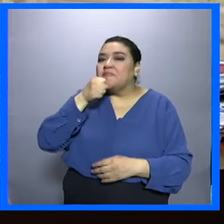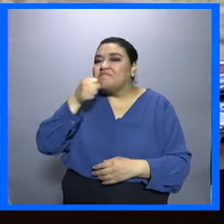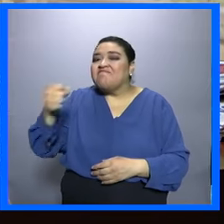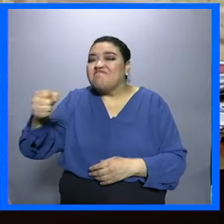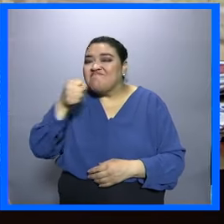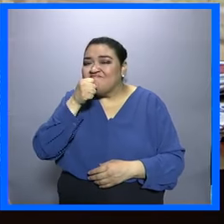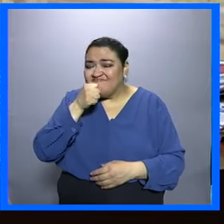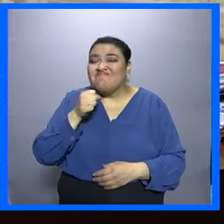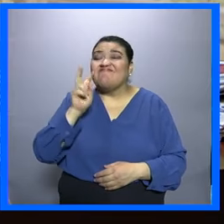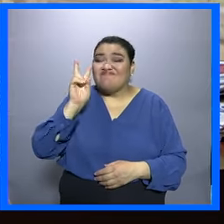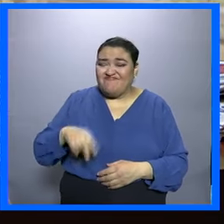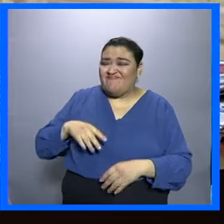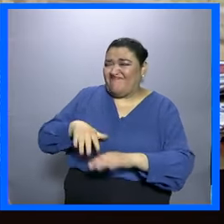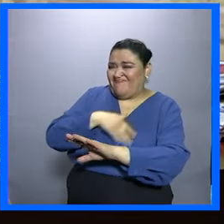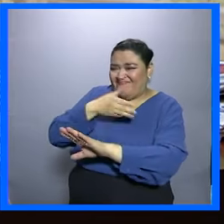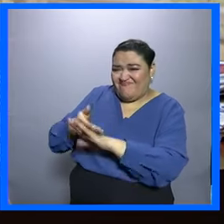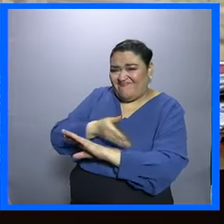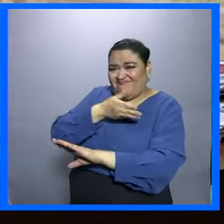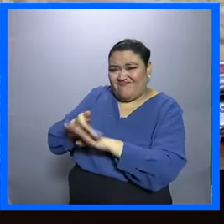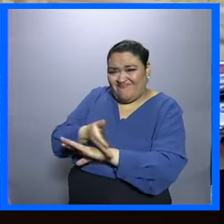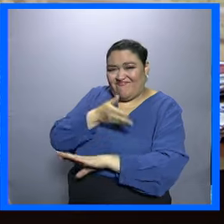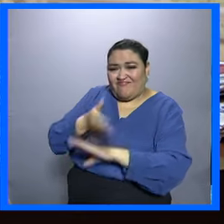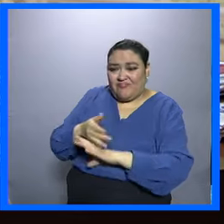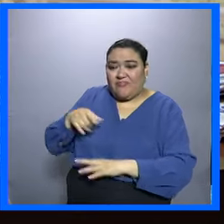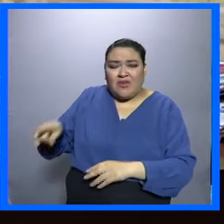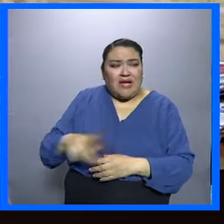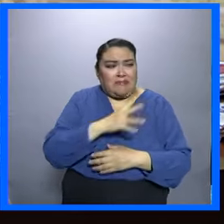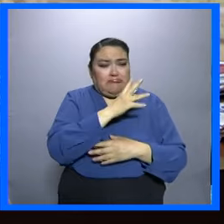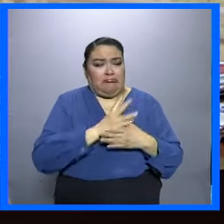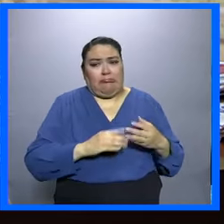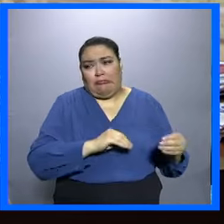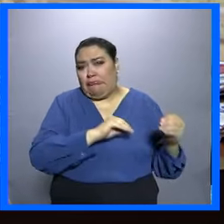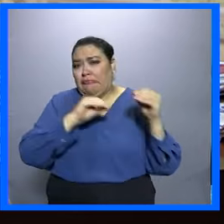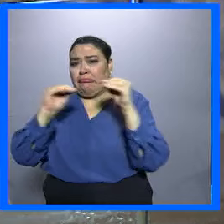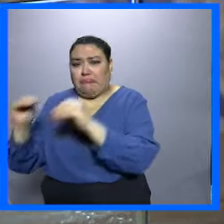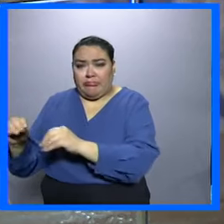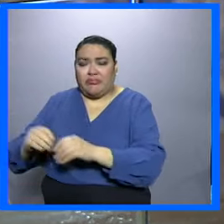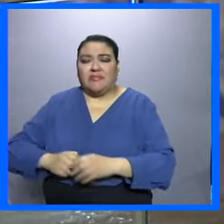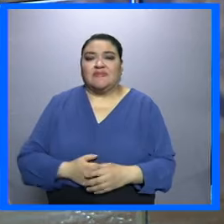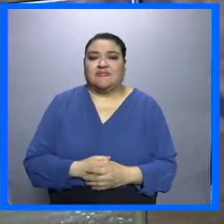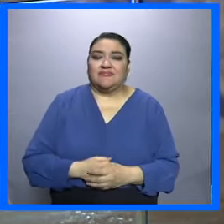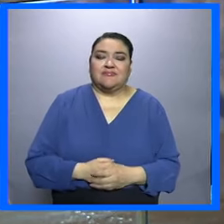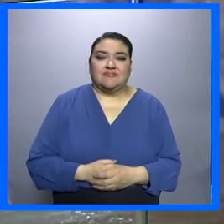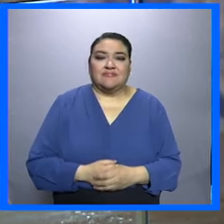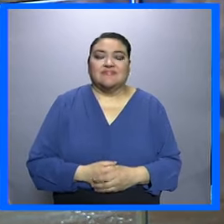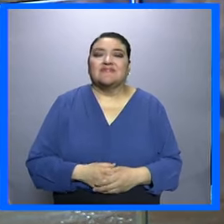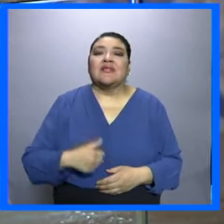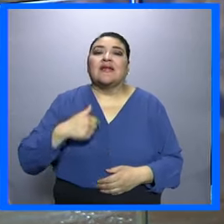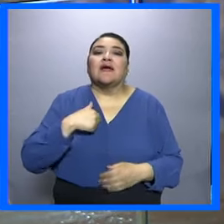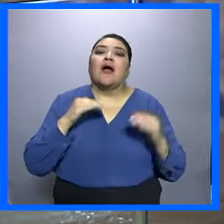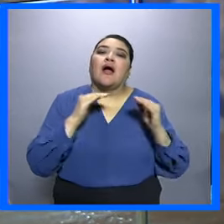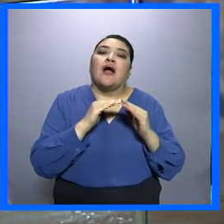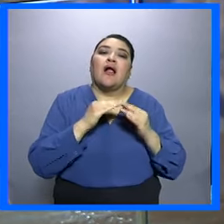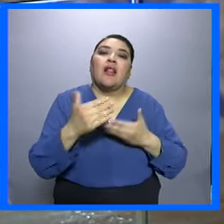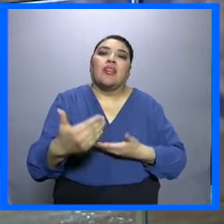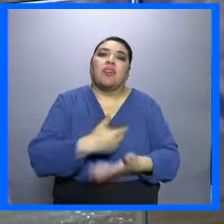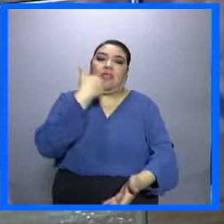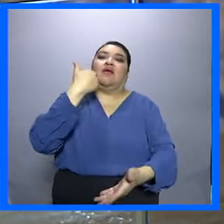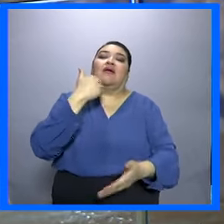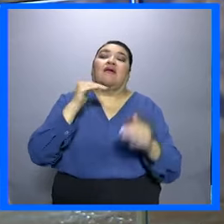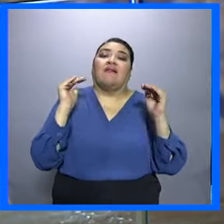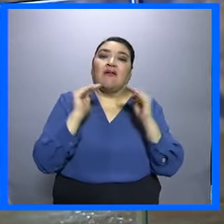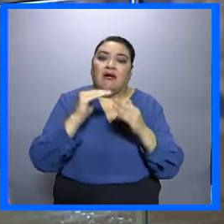agredidas físicamente y desplazadas por el ejercicio de su profesión. Me buscaron en mi casa, literal en mi